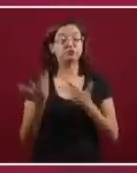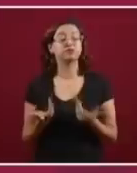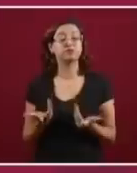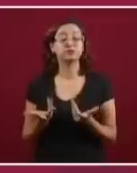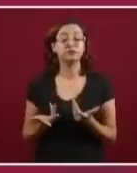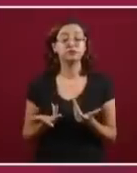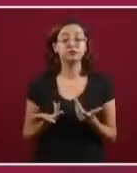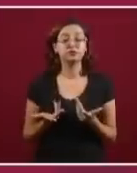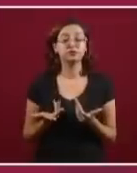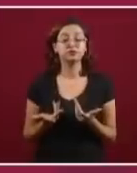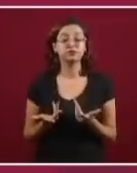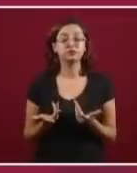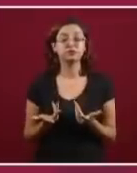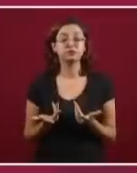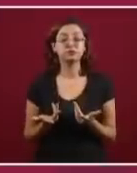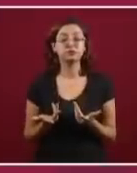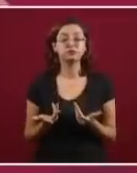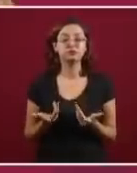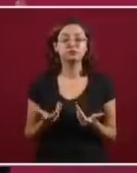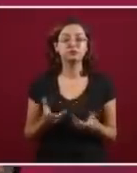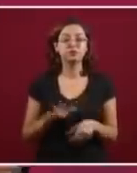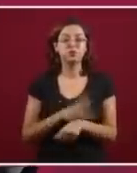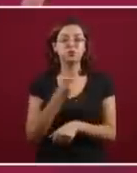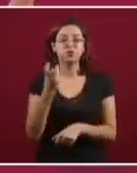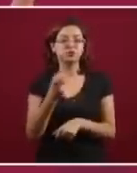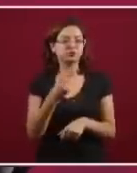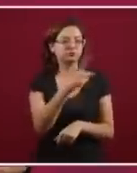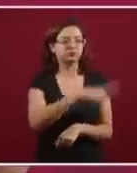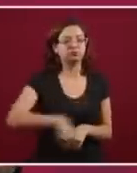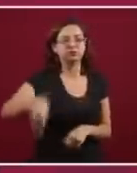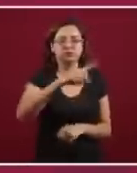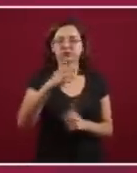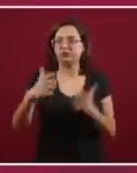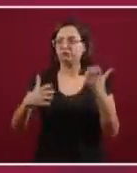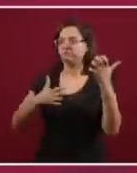nueva por eso las resistencias